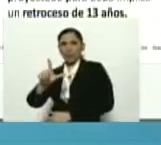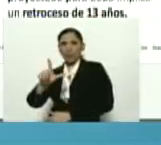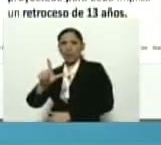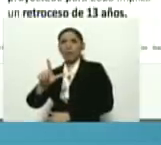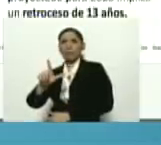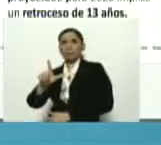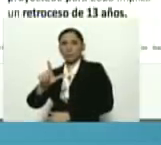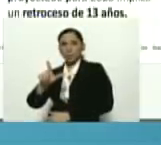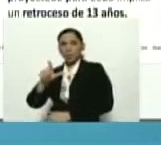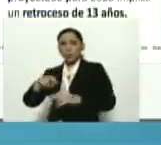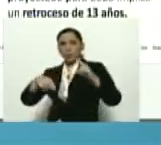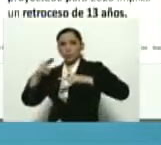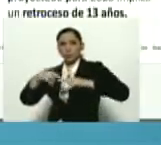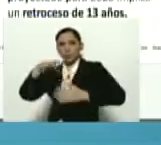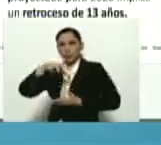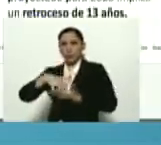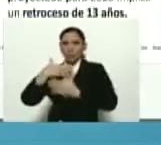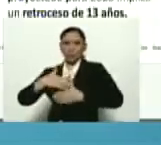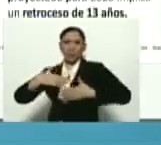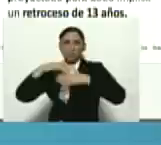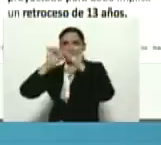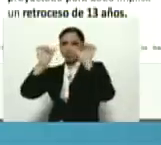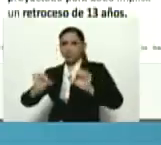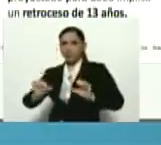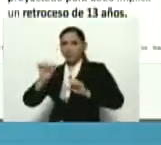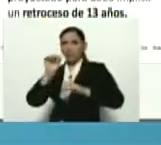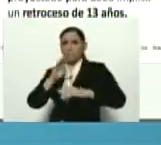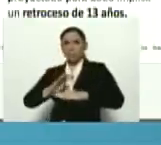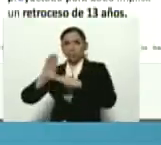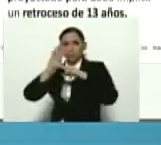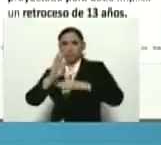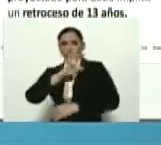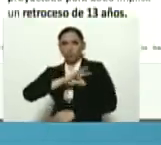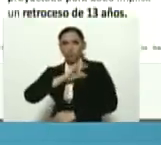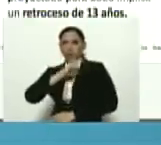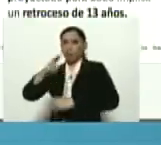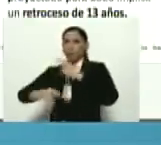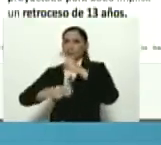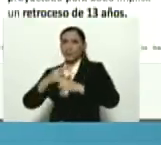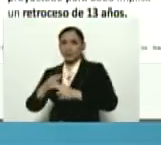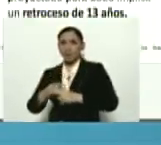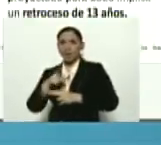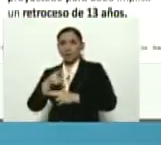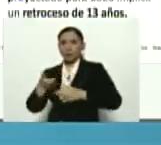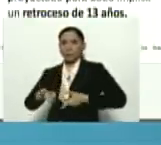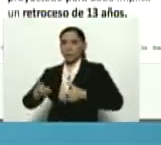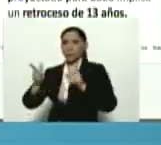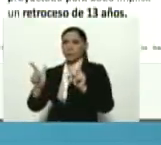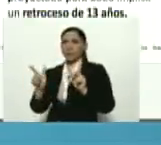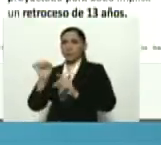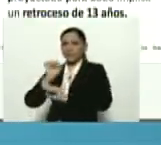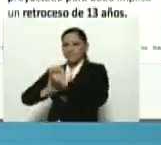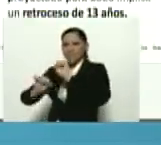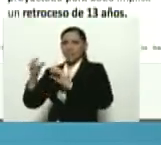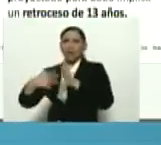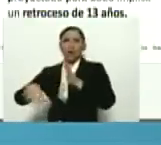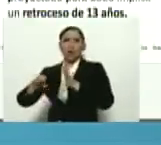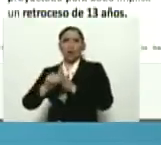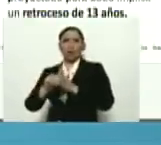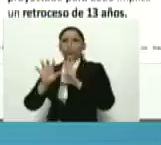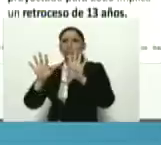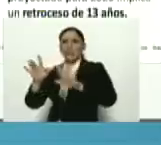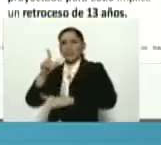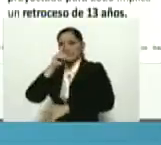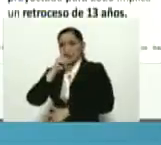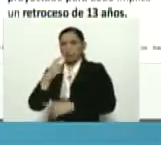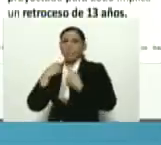estado de bienestar y sistemas de protección social universales. Eso nos permitiría evitar otra década perdida